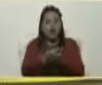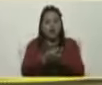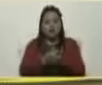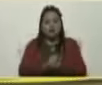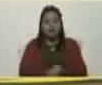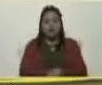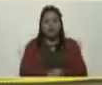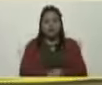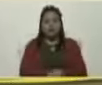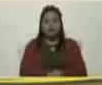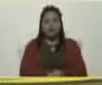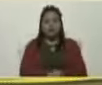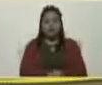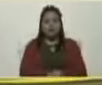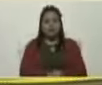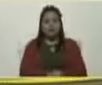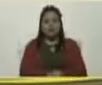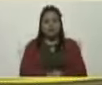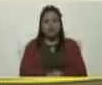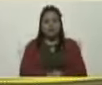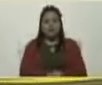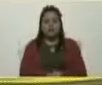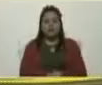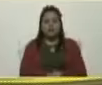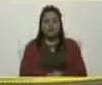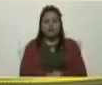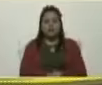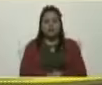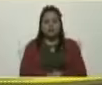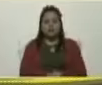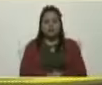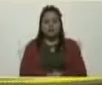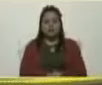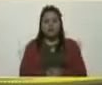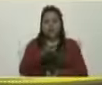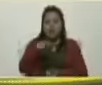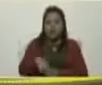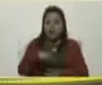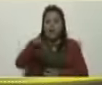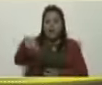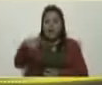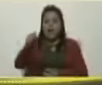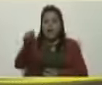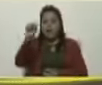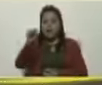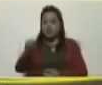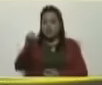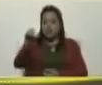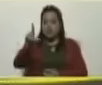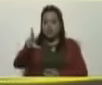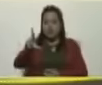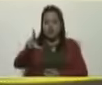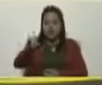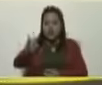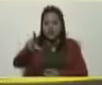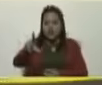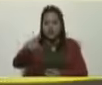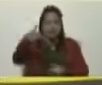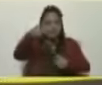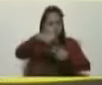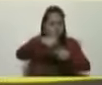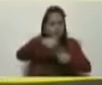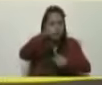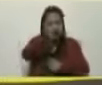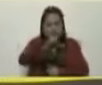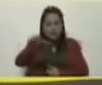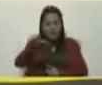alquilarlos, y aparte de eso, tanto el gasoil o la gasolina que nos proveen en lo que es la semana nos la